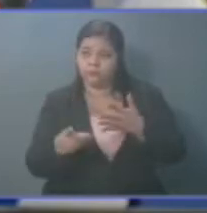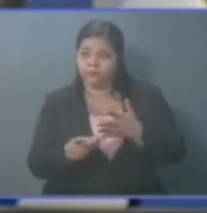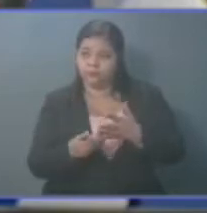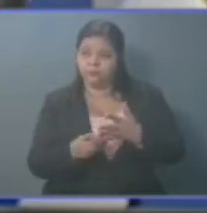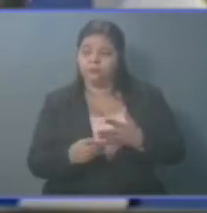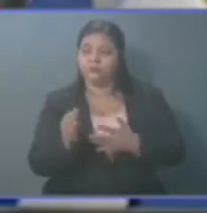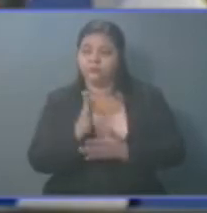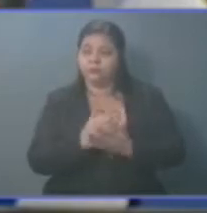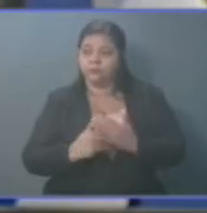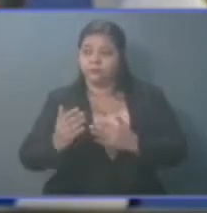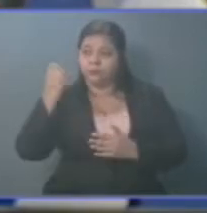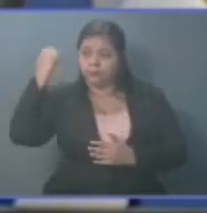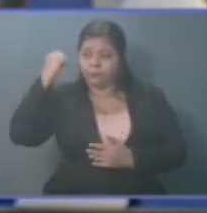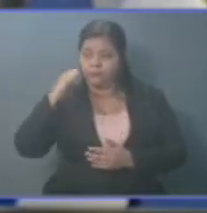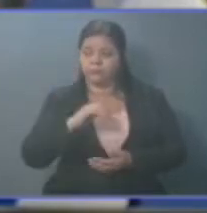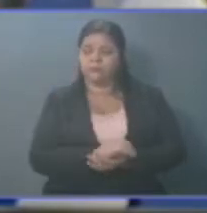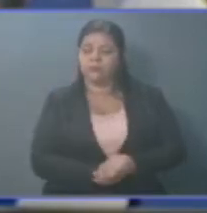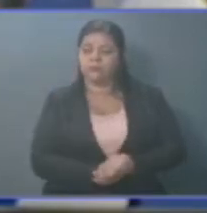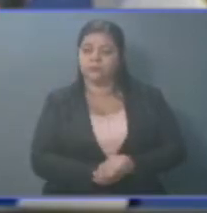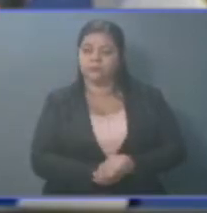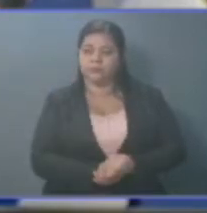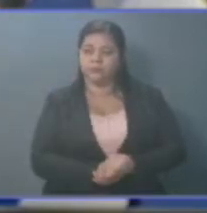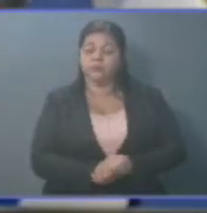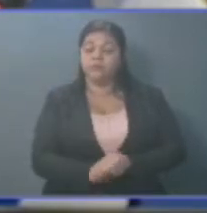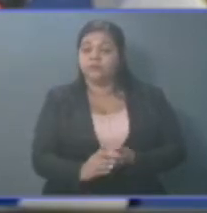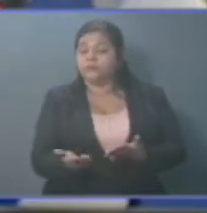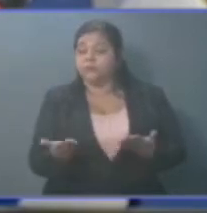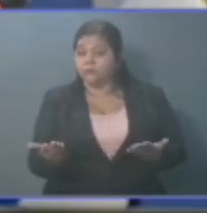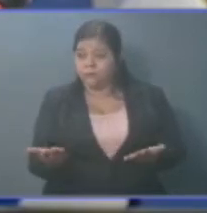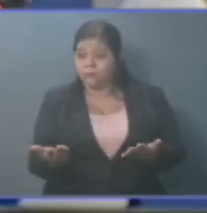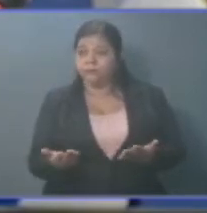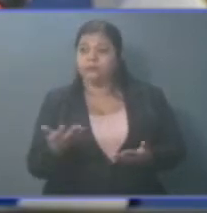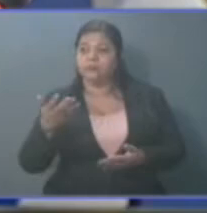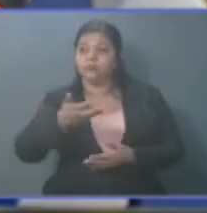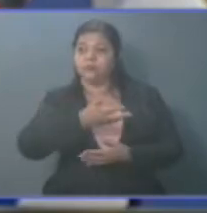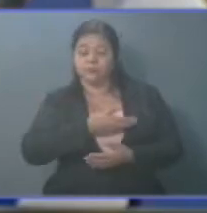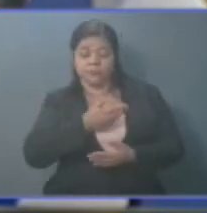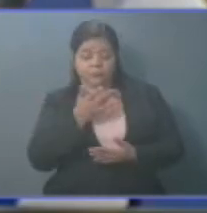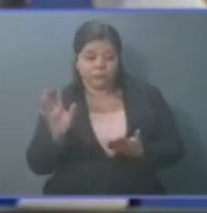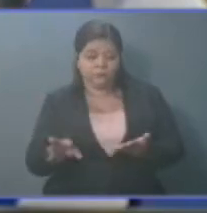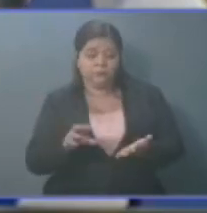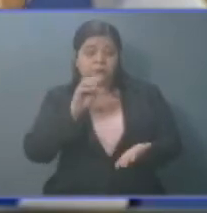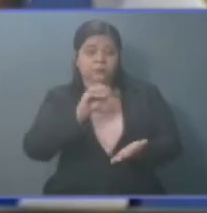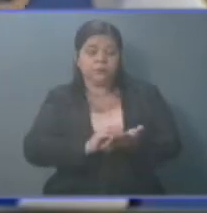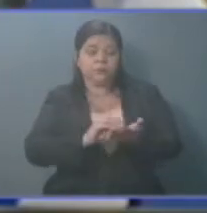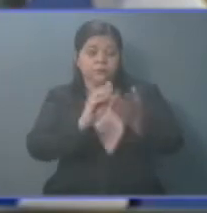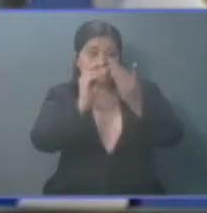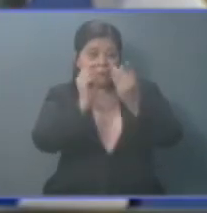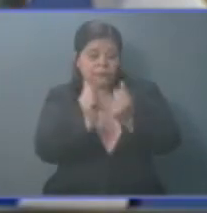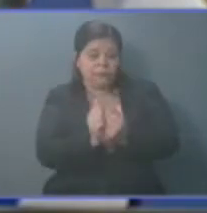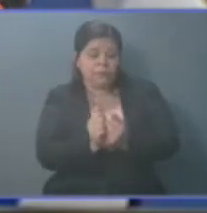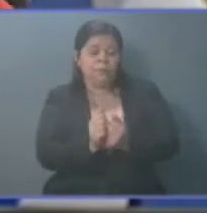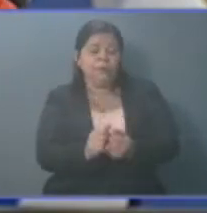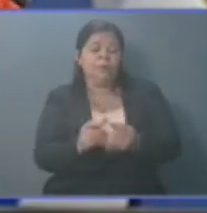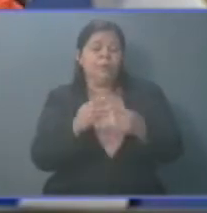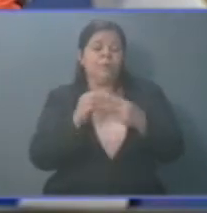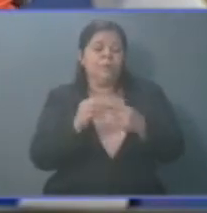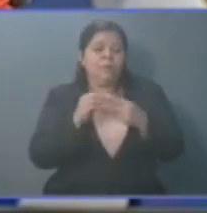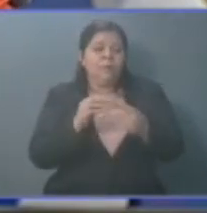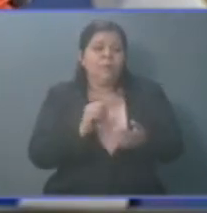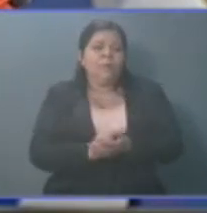un elemento importante, y es que al constituirse en un presupuesto